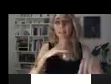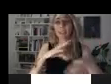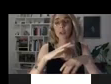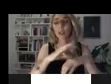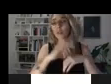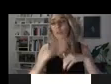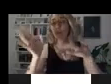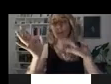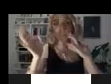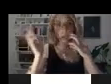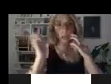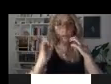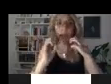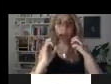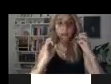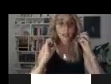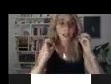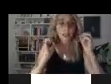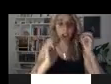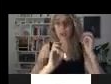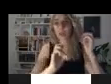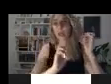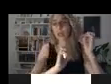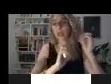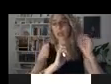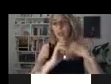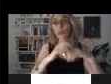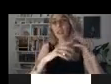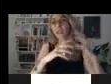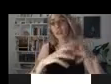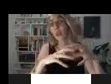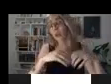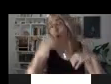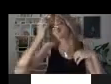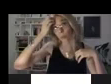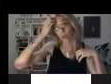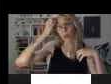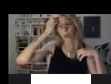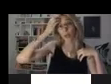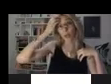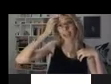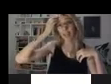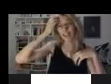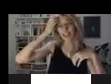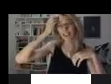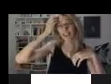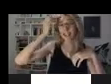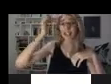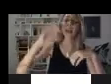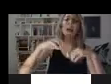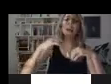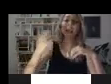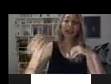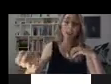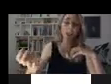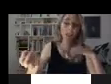algunas participaciones muy rápidamente que se llevaron adelante en el 2019 con el programa de Art Basel